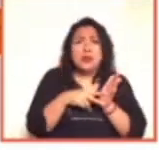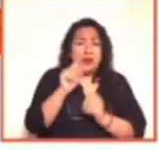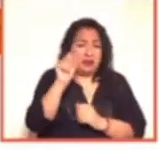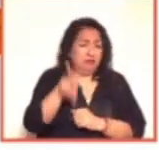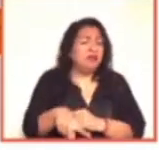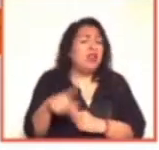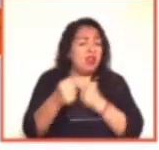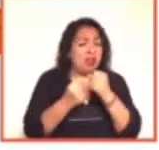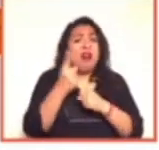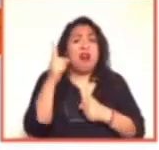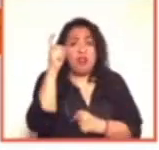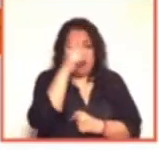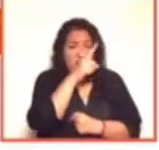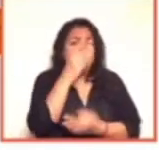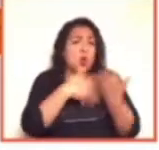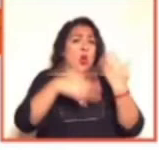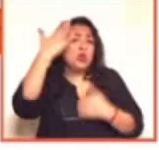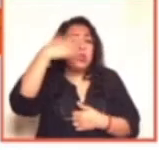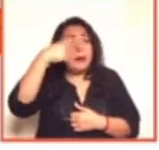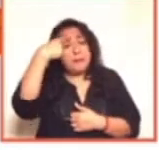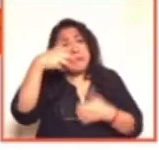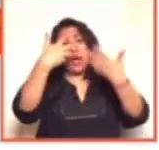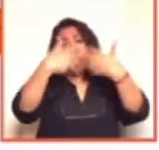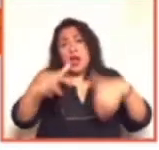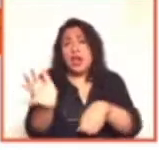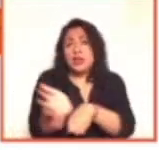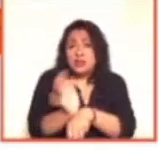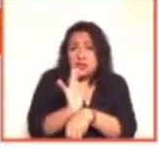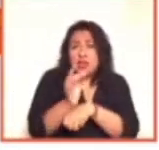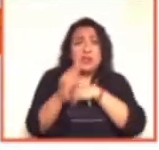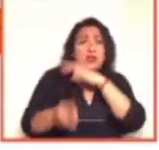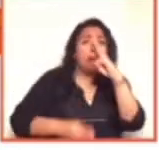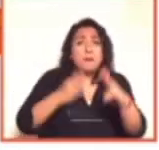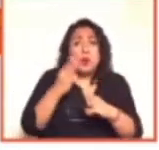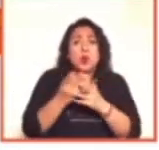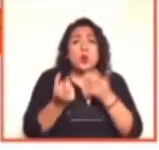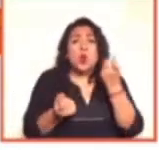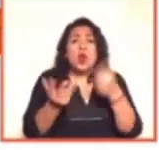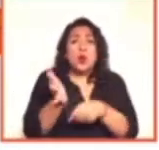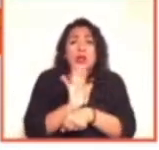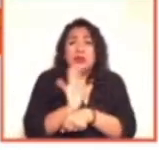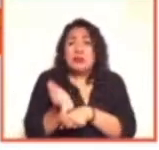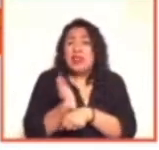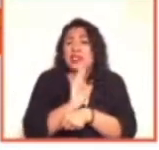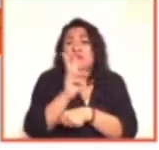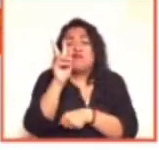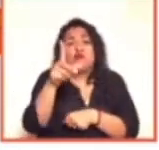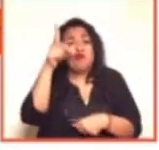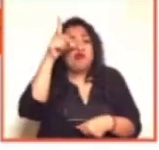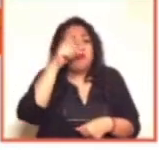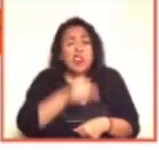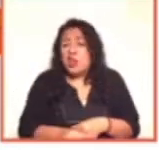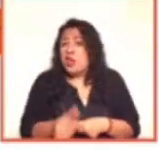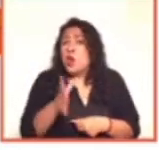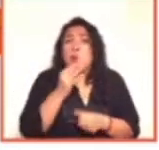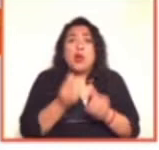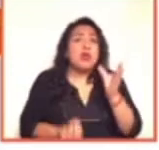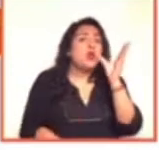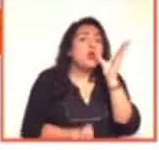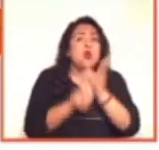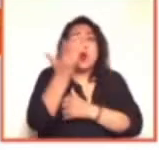difícil para la exhibición cinematográfica a nivel mundial. Algunas películas no tuvieron la fortuna de estrenarse en salas de cine y han